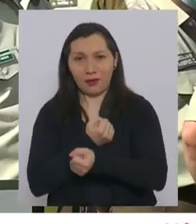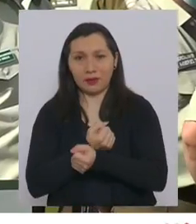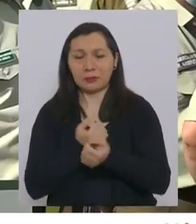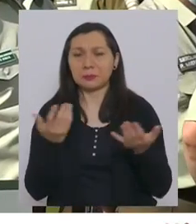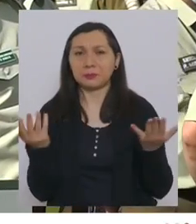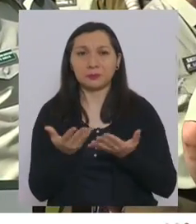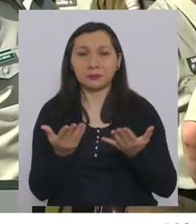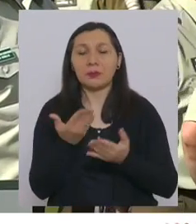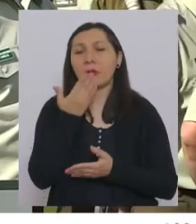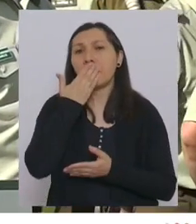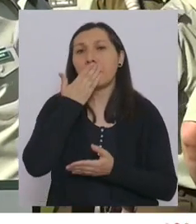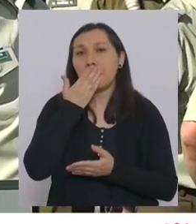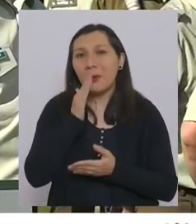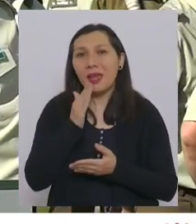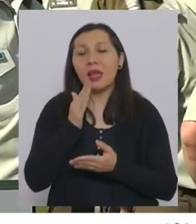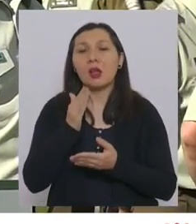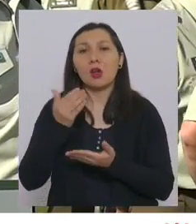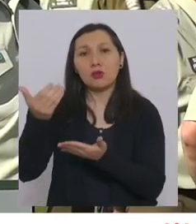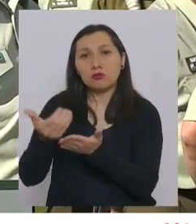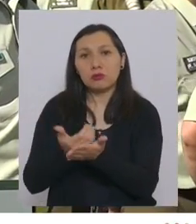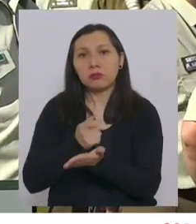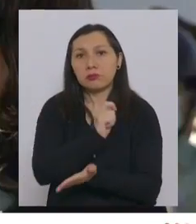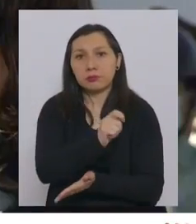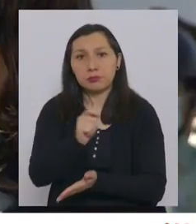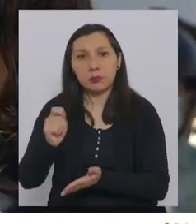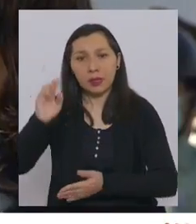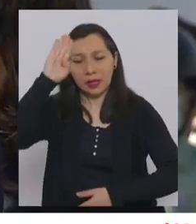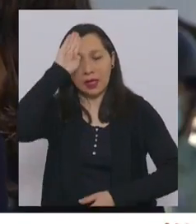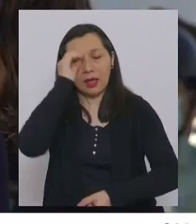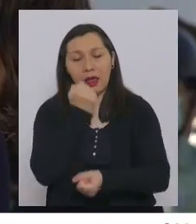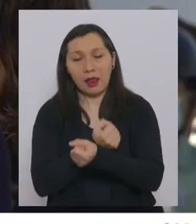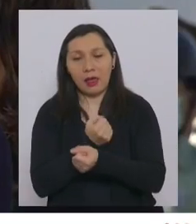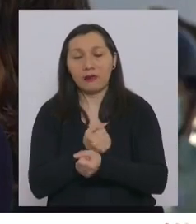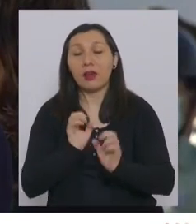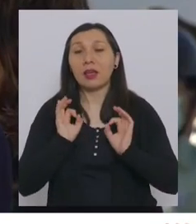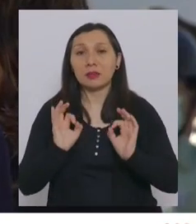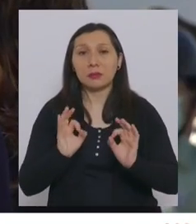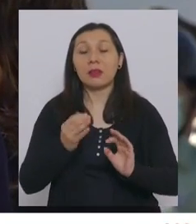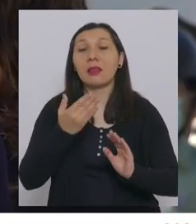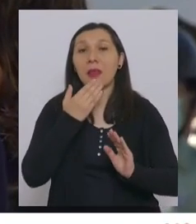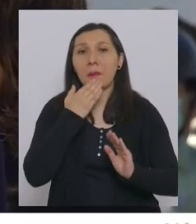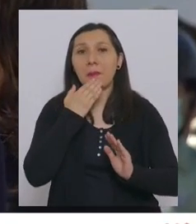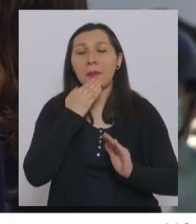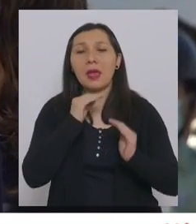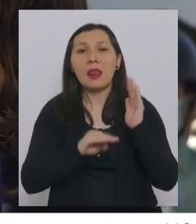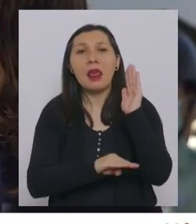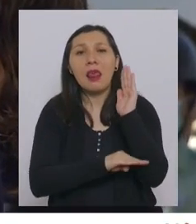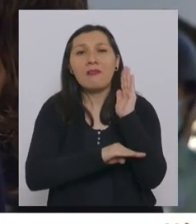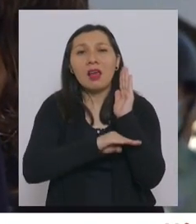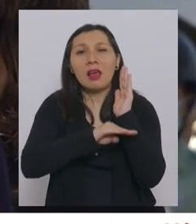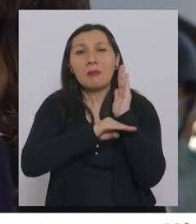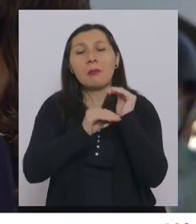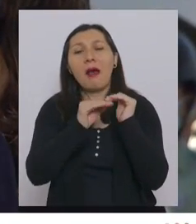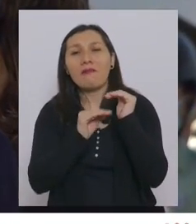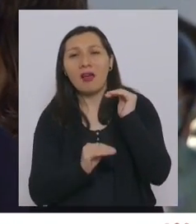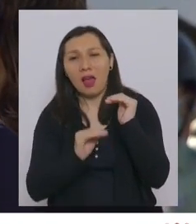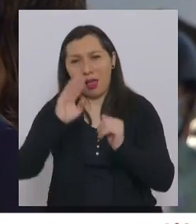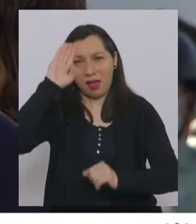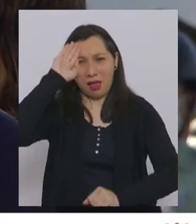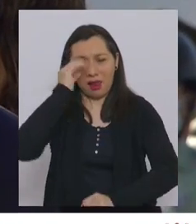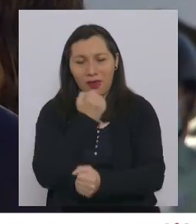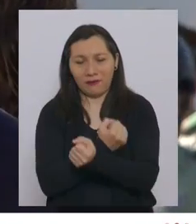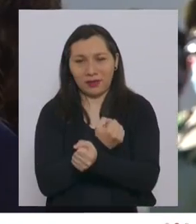Básicamente, mejorando las remuneraciones de carabineros y muy especialmente los grados más bajos. Pero